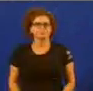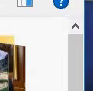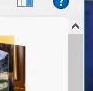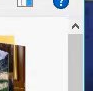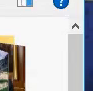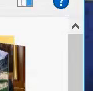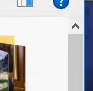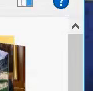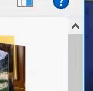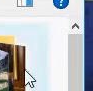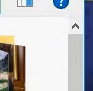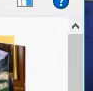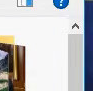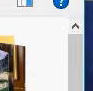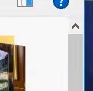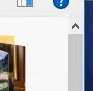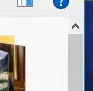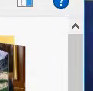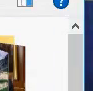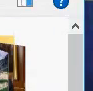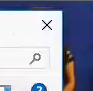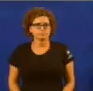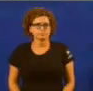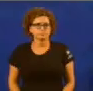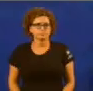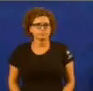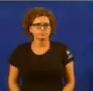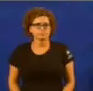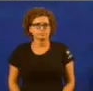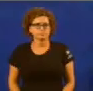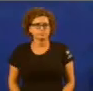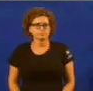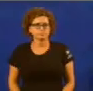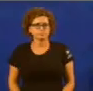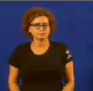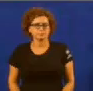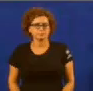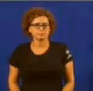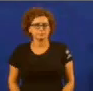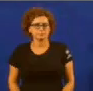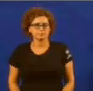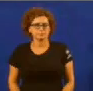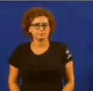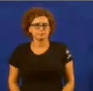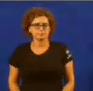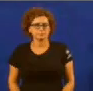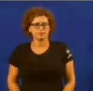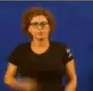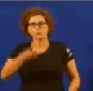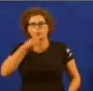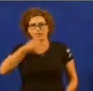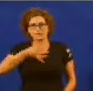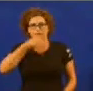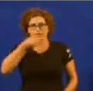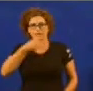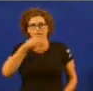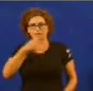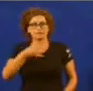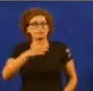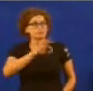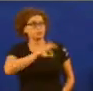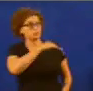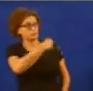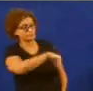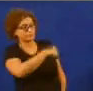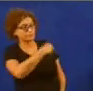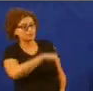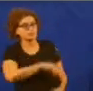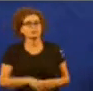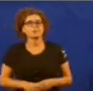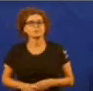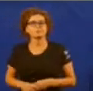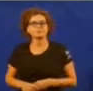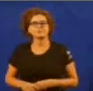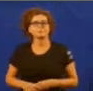descendemos, señor Feijó Un retroceso que se explica en unha parte moi importante Buas tardes, señor presidente